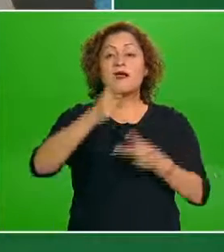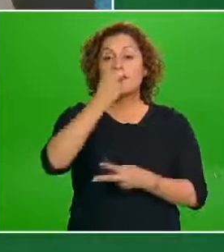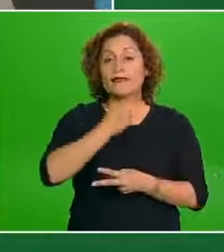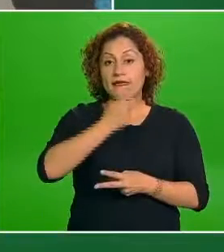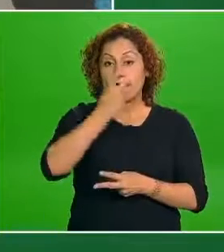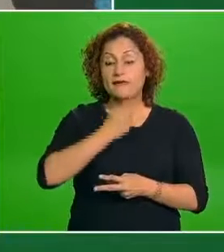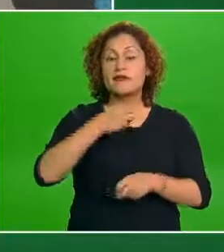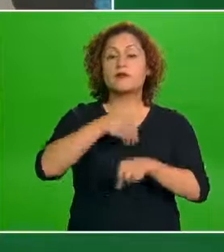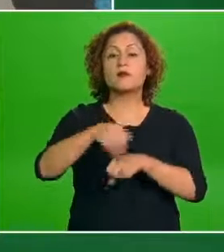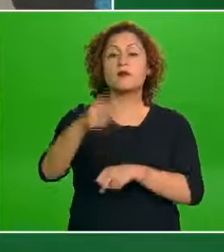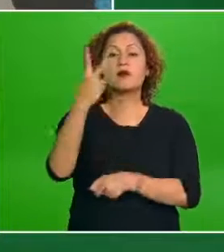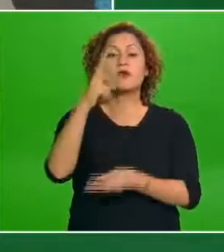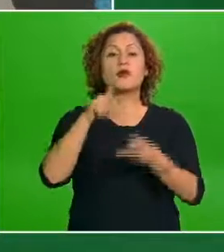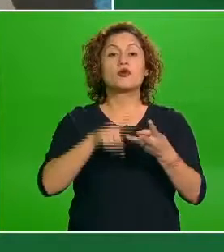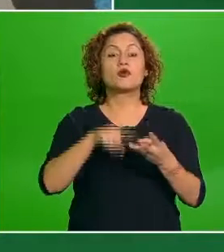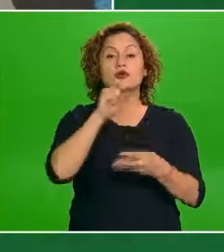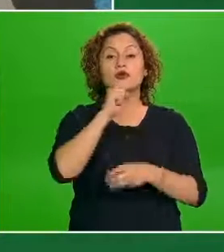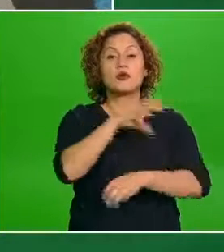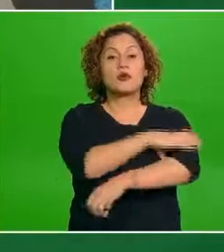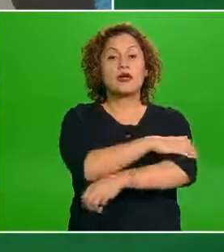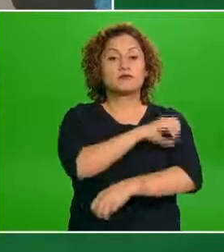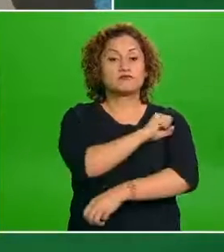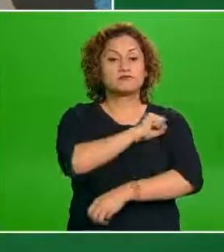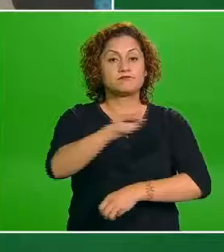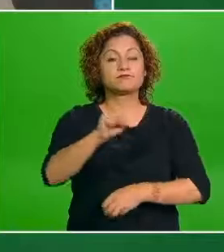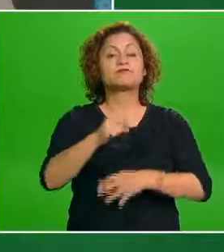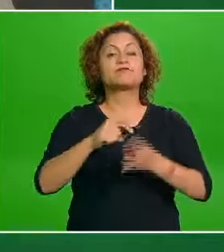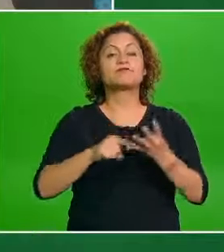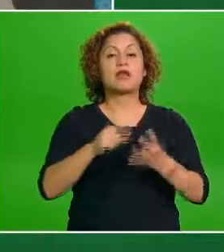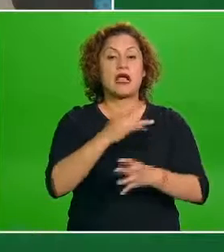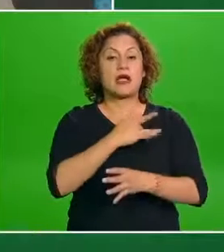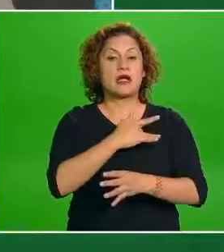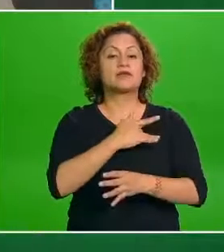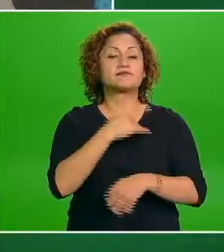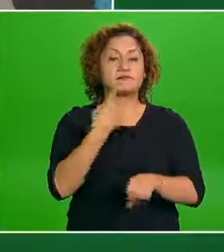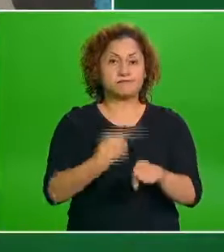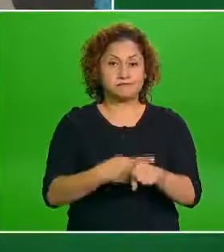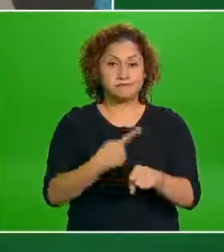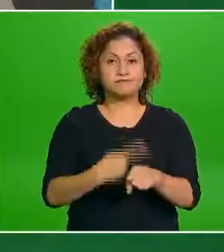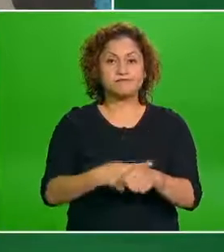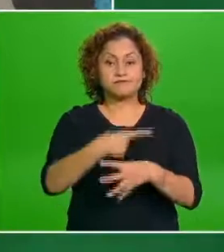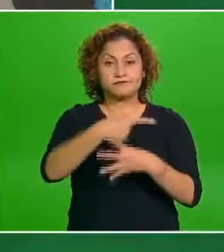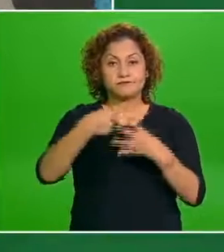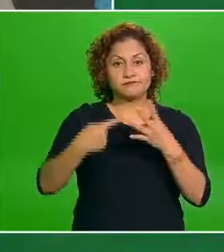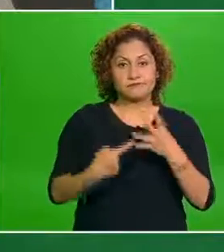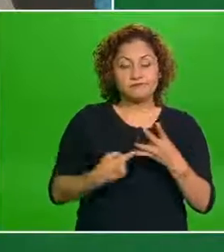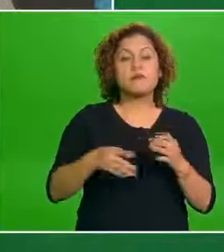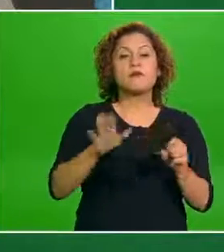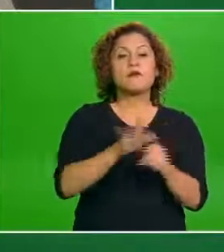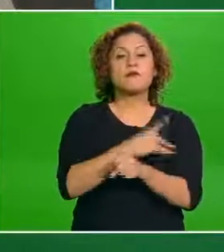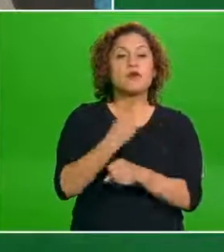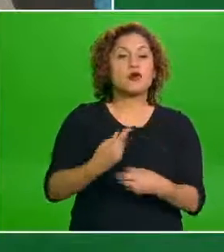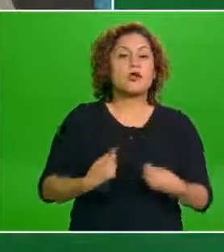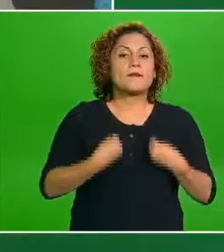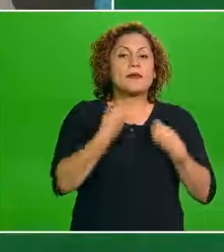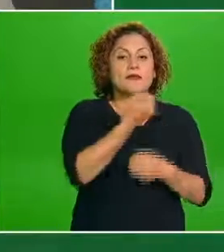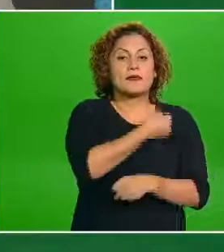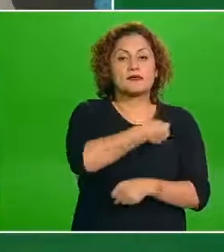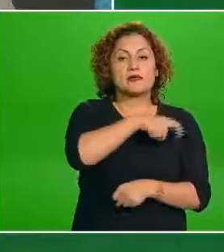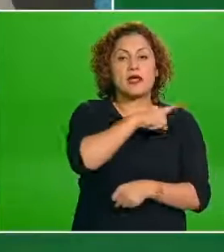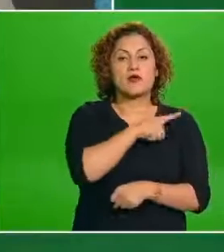mellitus tipo 2, la hipertensión arterial y enfermedades del corazón ligadas a un estilo de vida nada